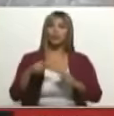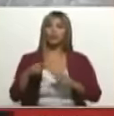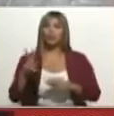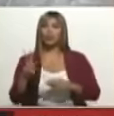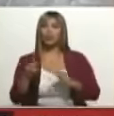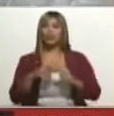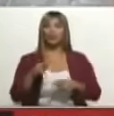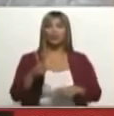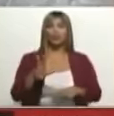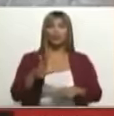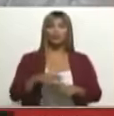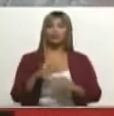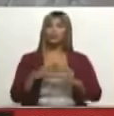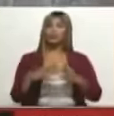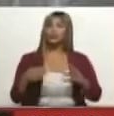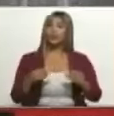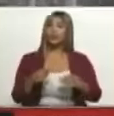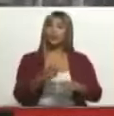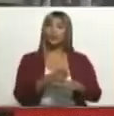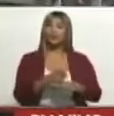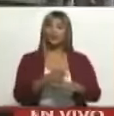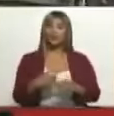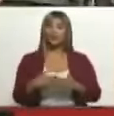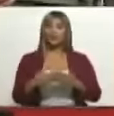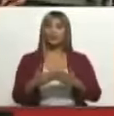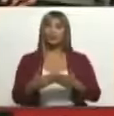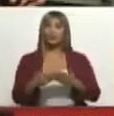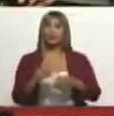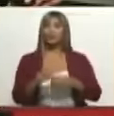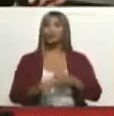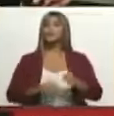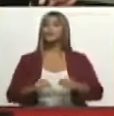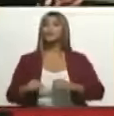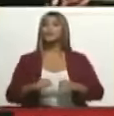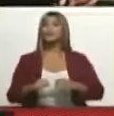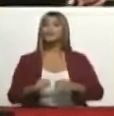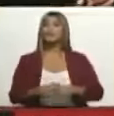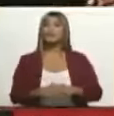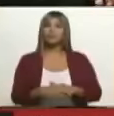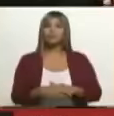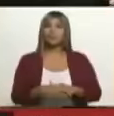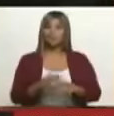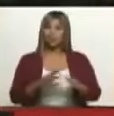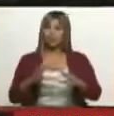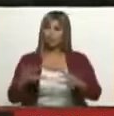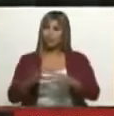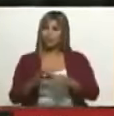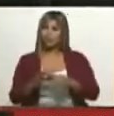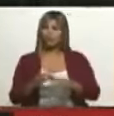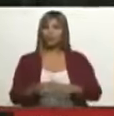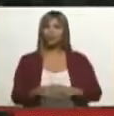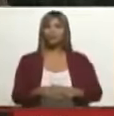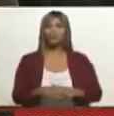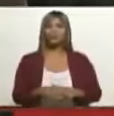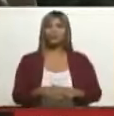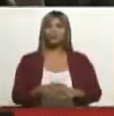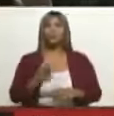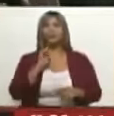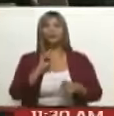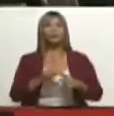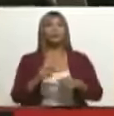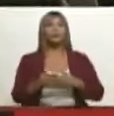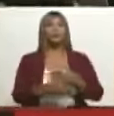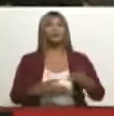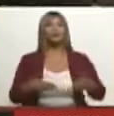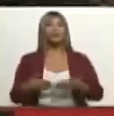para llevar el Estado, bueno, a un accionar coordinado, conjunto, bajo el principio de